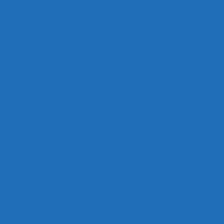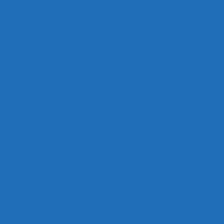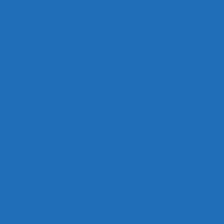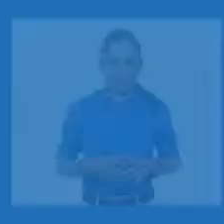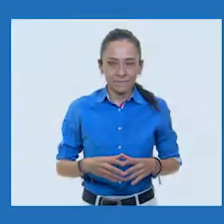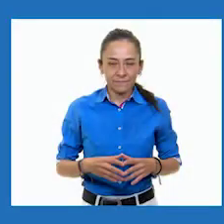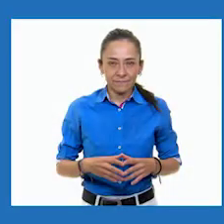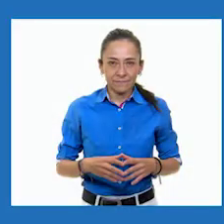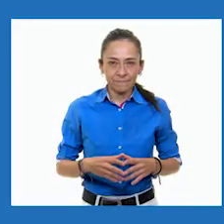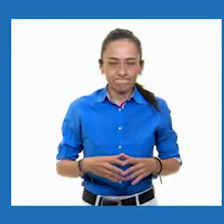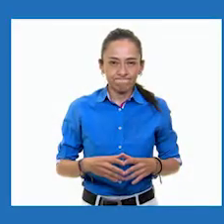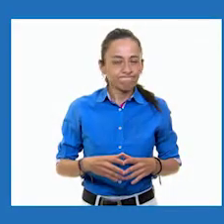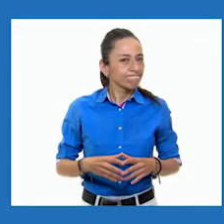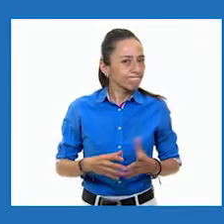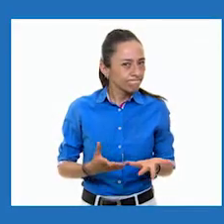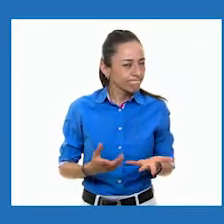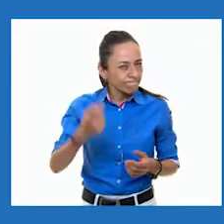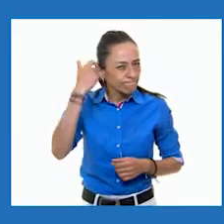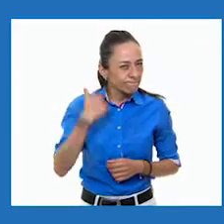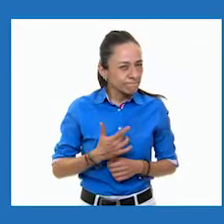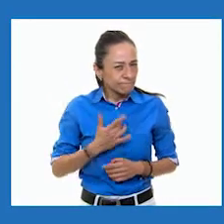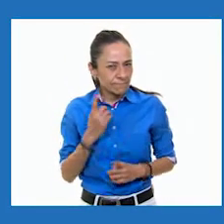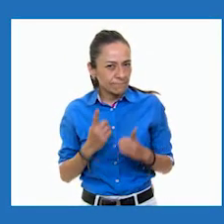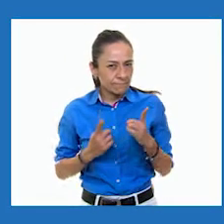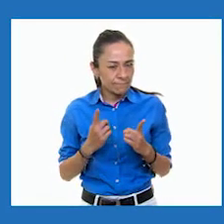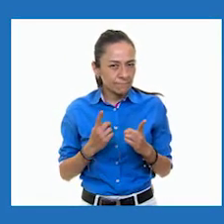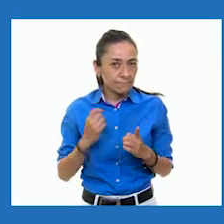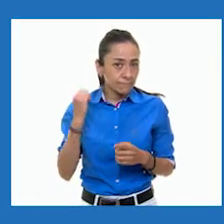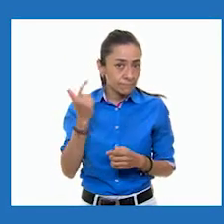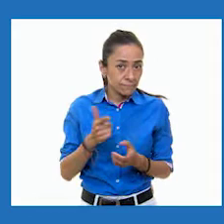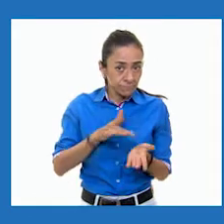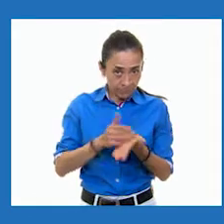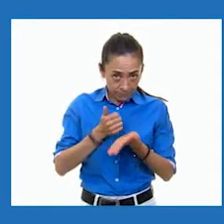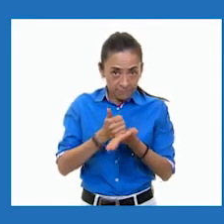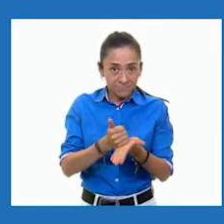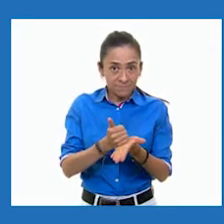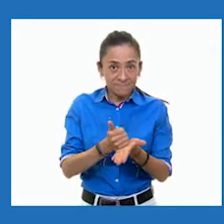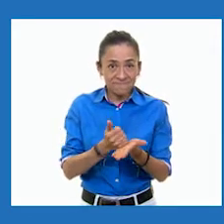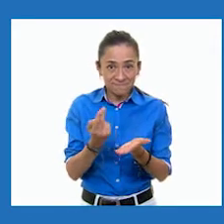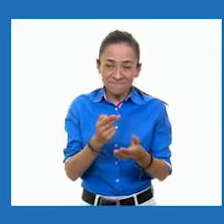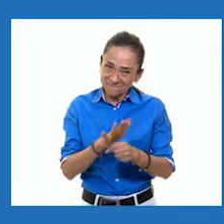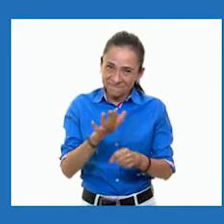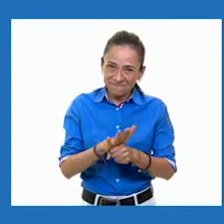Si necesitas ayuda para resolver tus dudas, contáctanos.